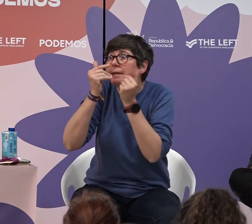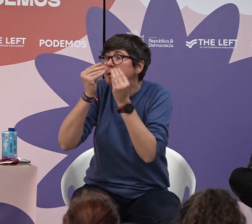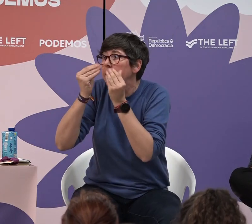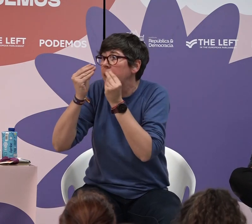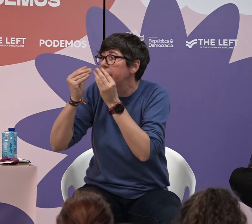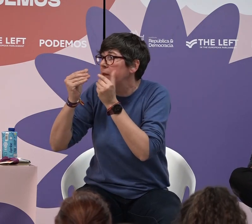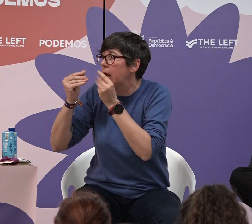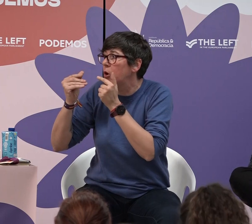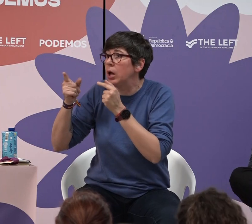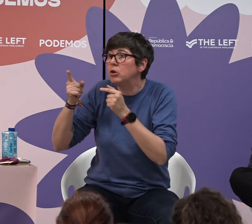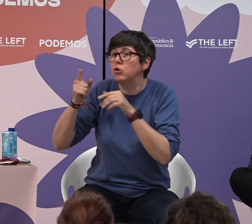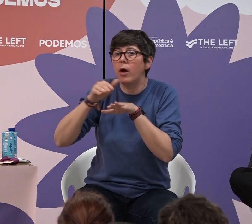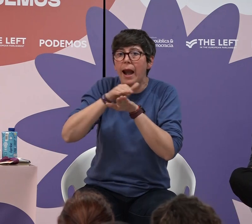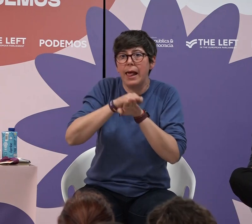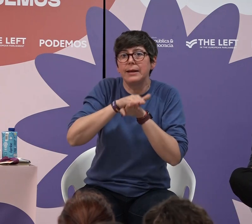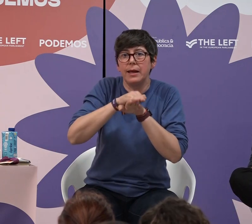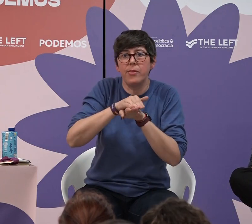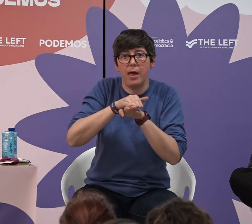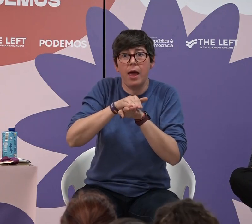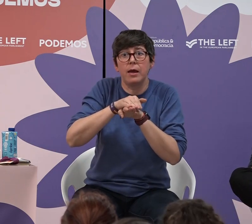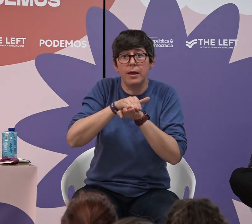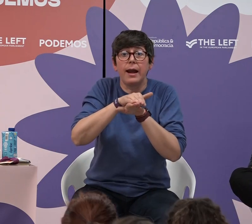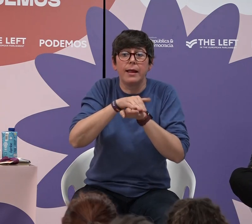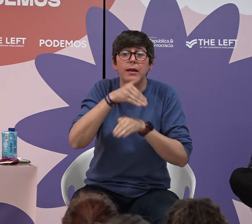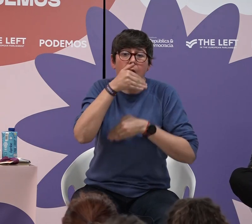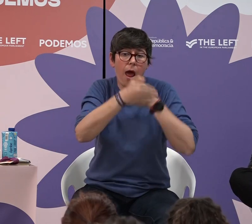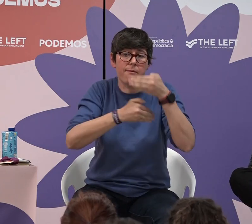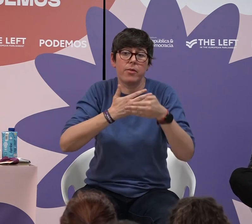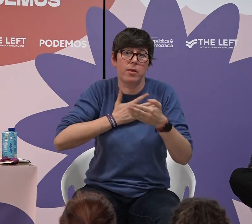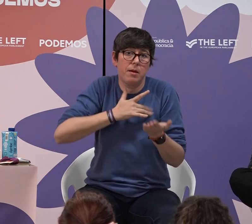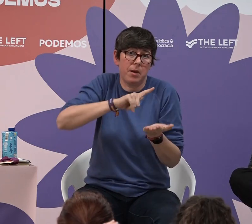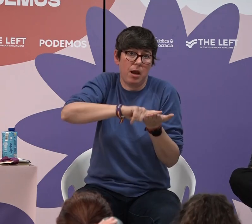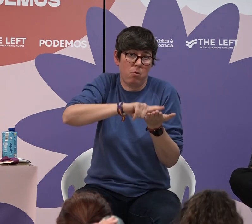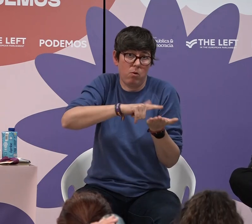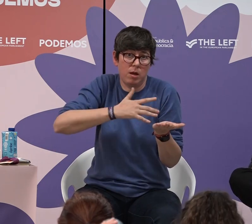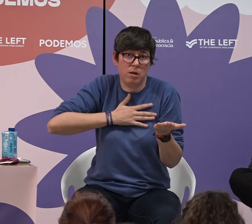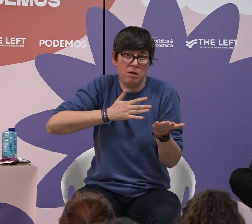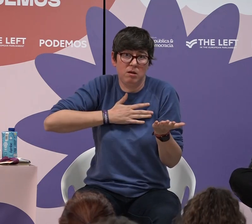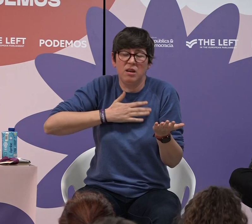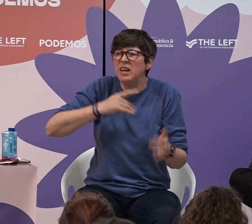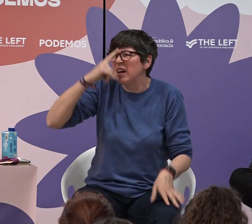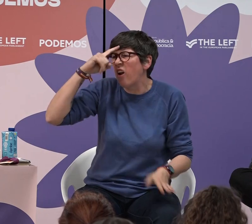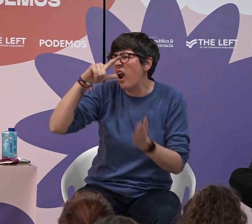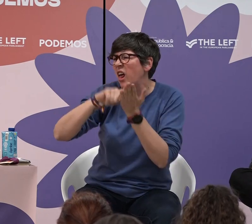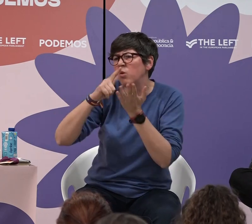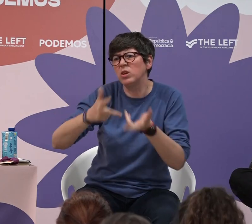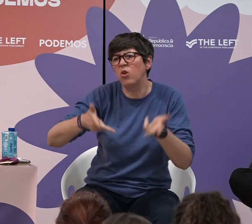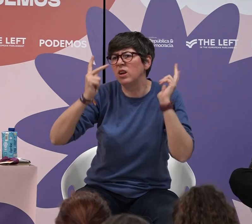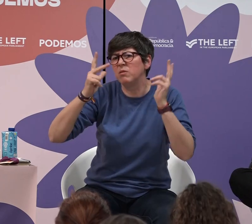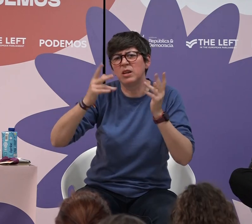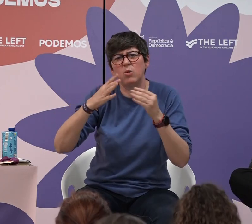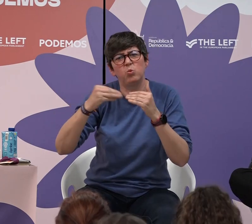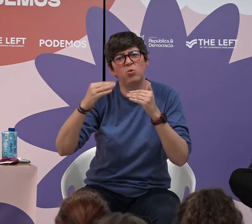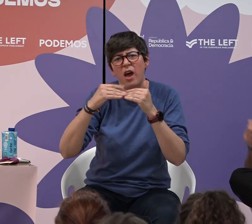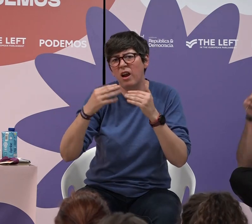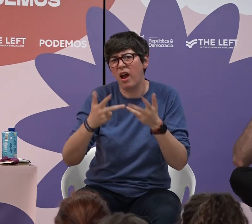vox dicen que es el español entonces y que está desapareciendo entonces claro los avances Son son lentos